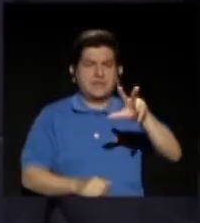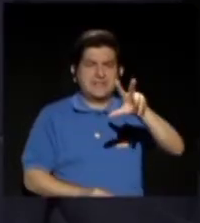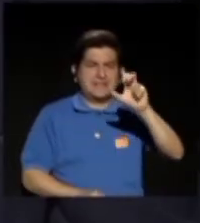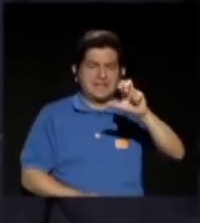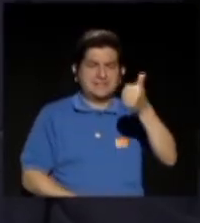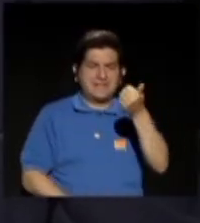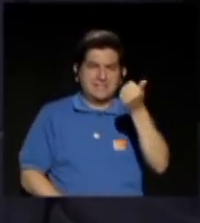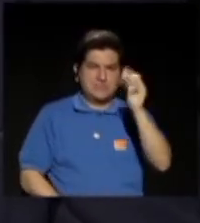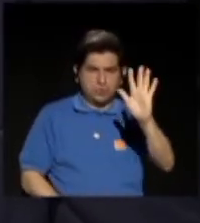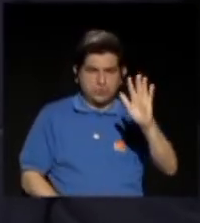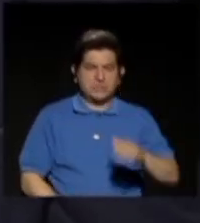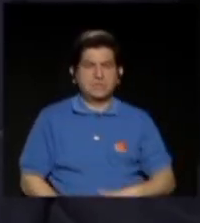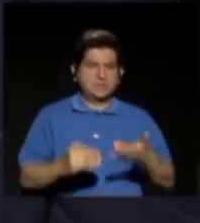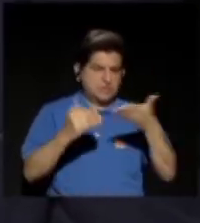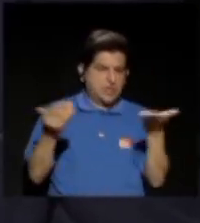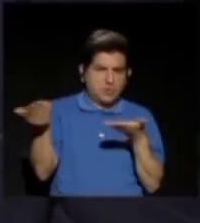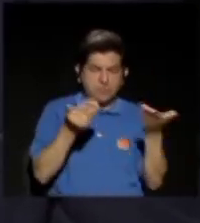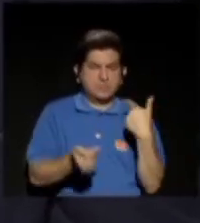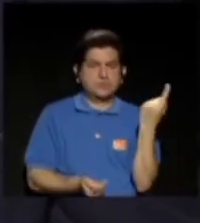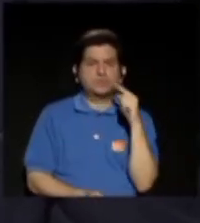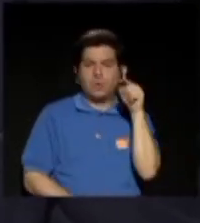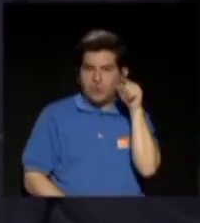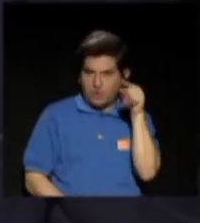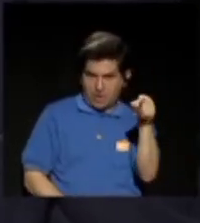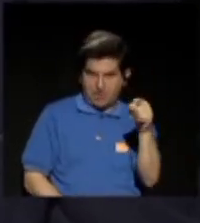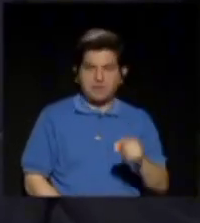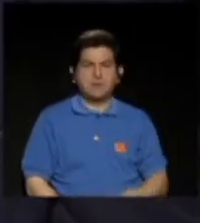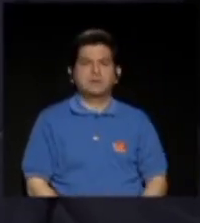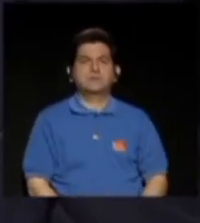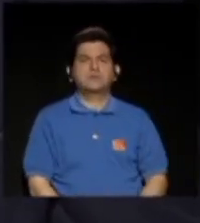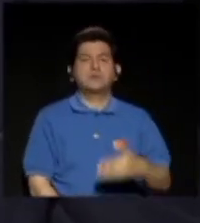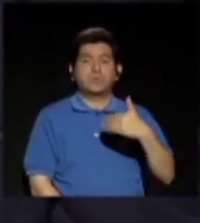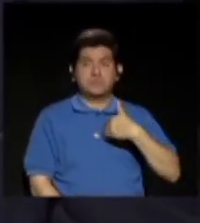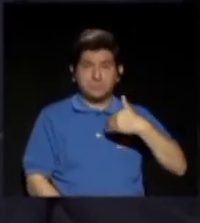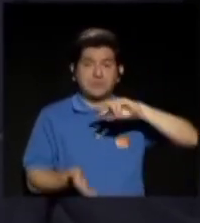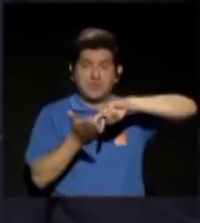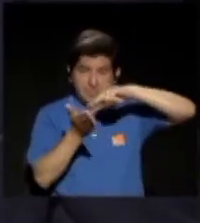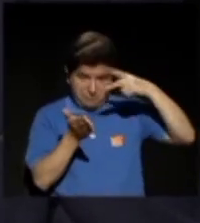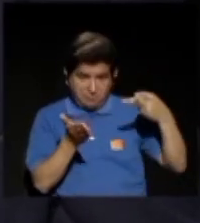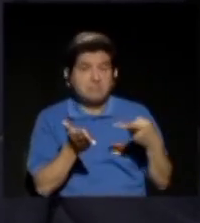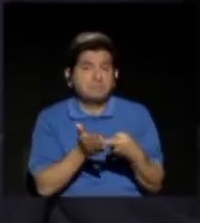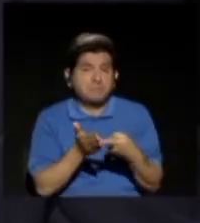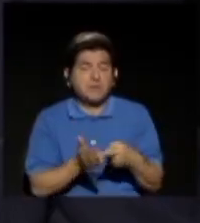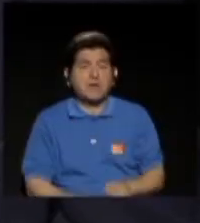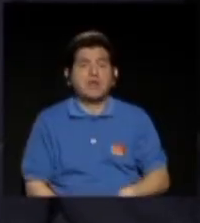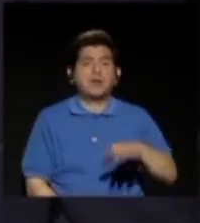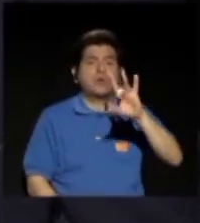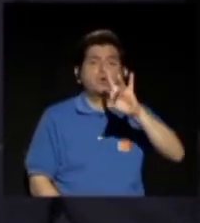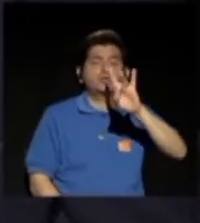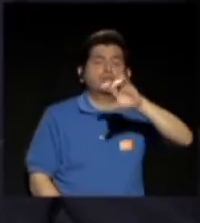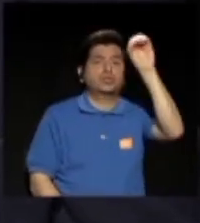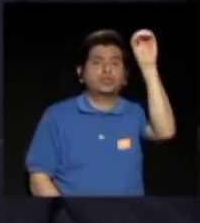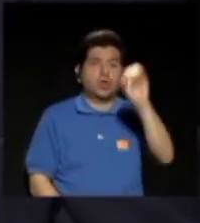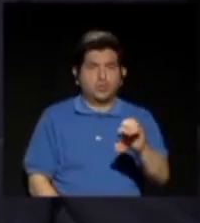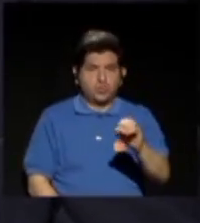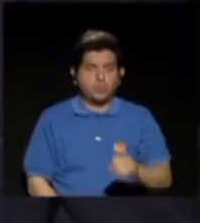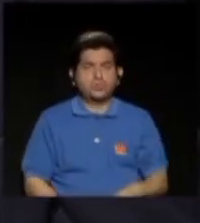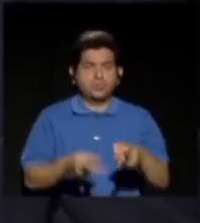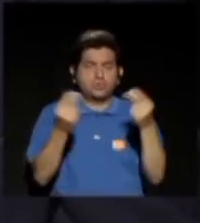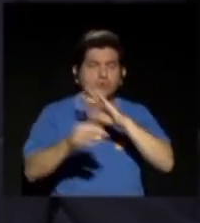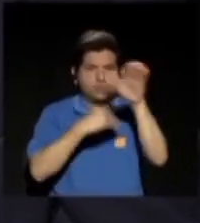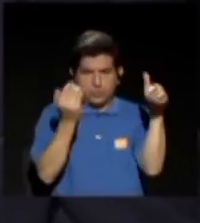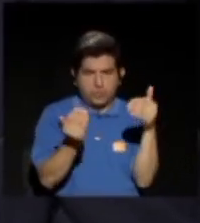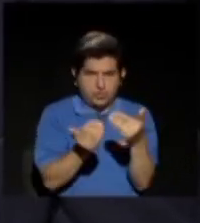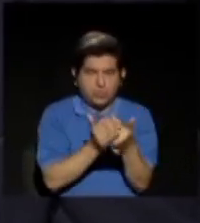y servicios y solo estos 315 bienes y servicios representan aproximadamente el 88% del gasto